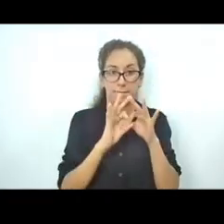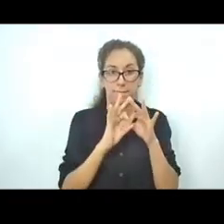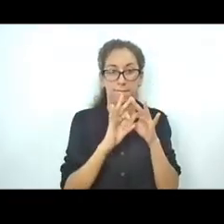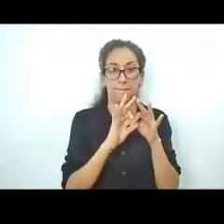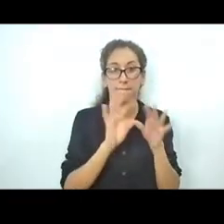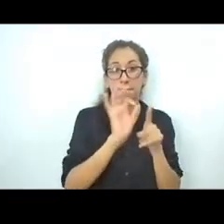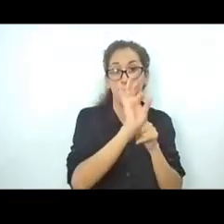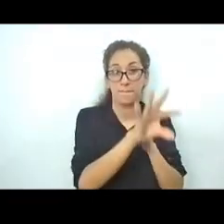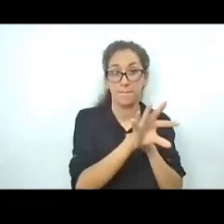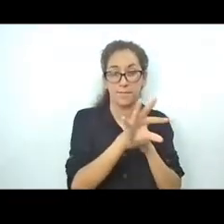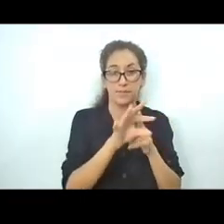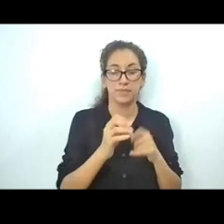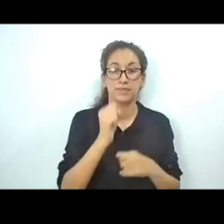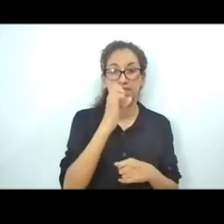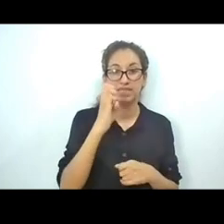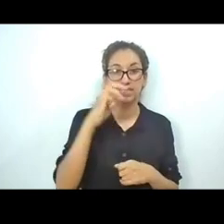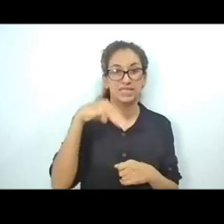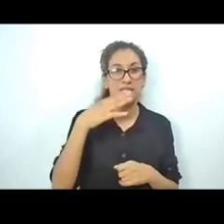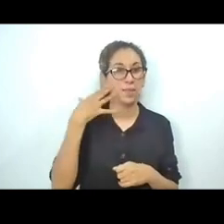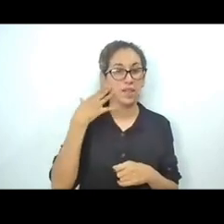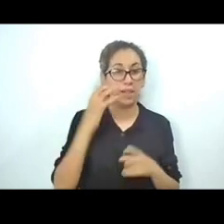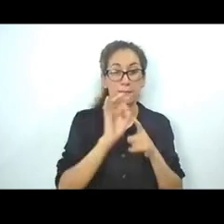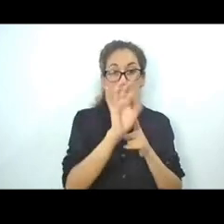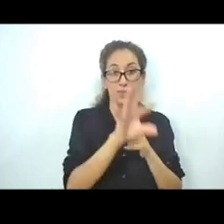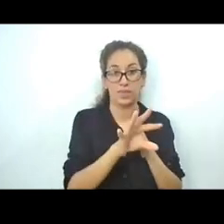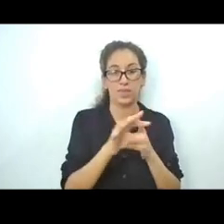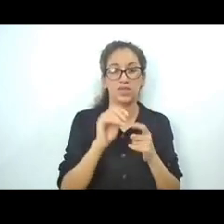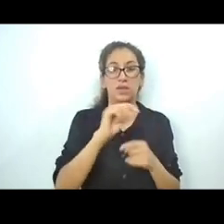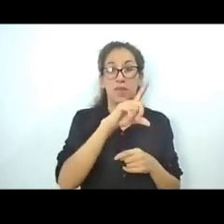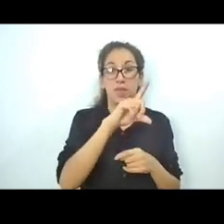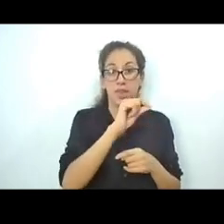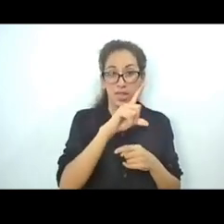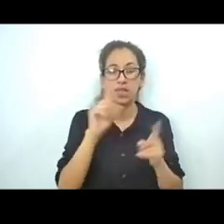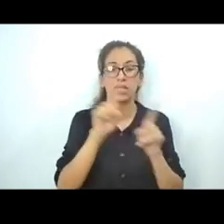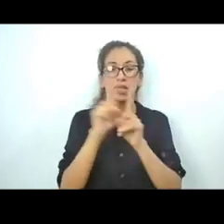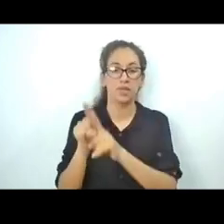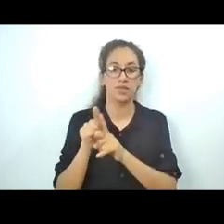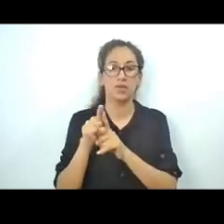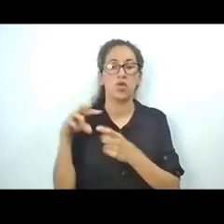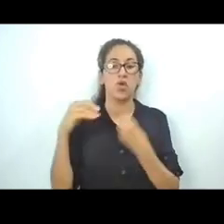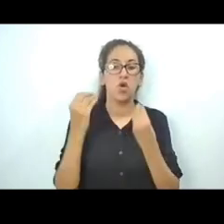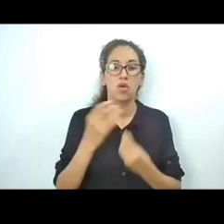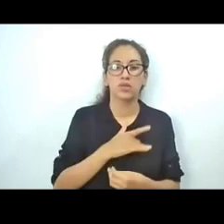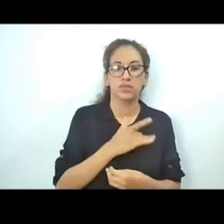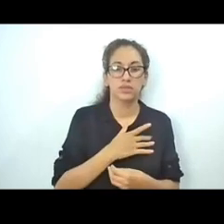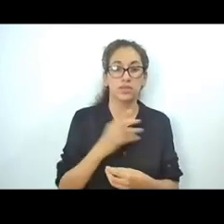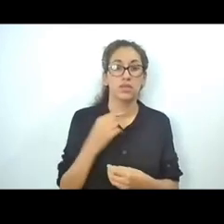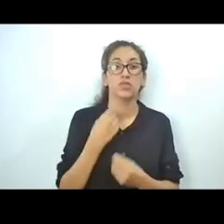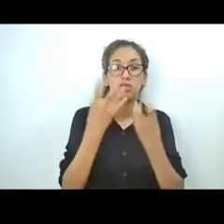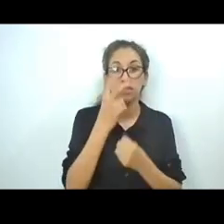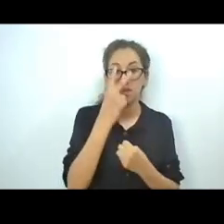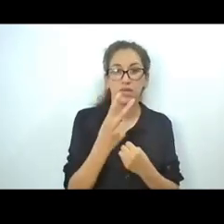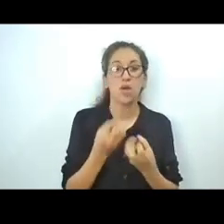eyaculación, o sea, el semen, como sinónimo de orgasmo. Y más de una vez también he visto que hay parejas que dicen, a ver, quiero ver cuánto